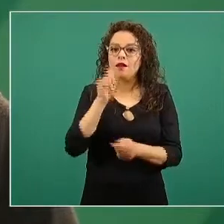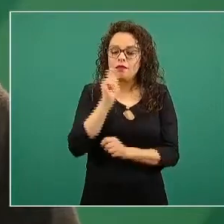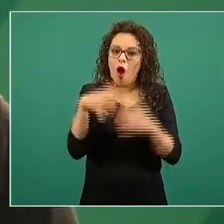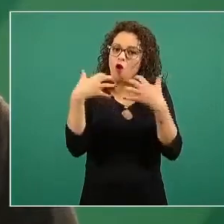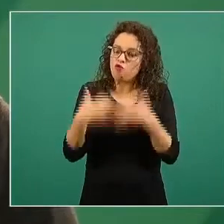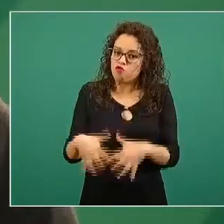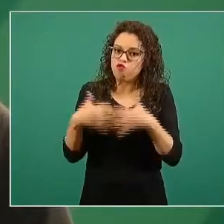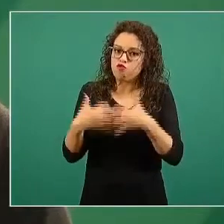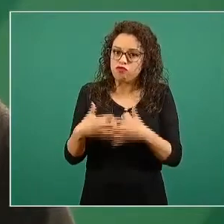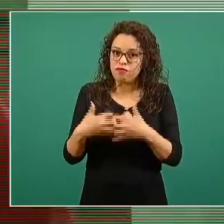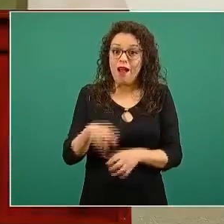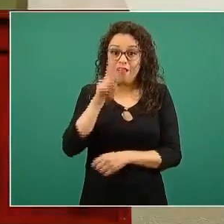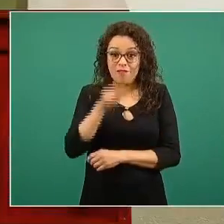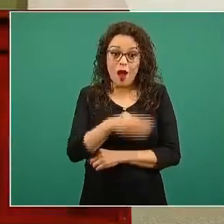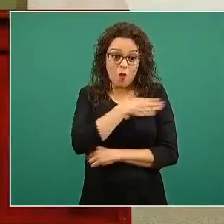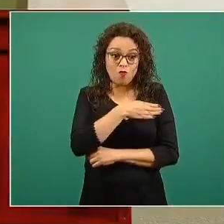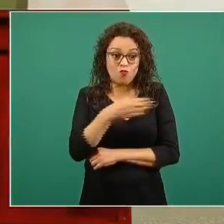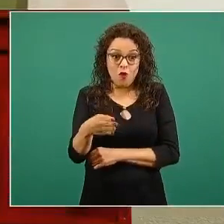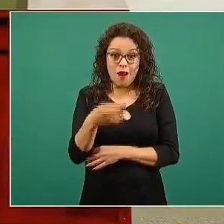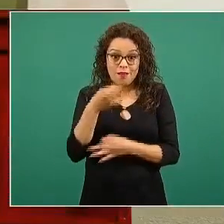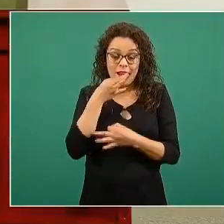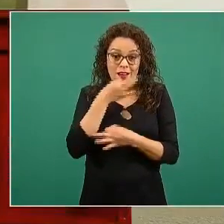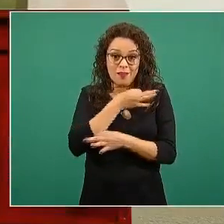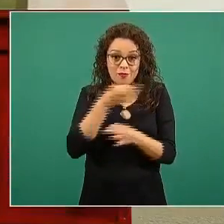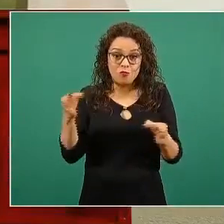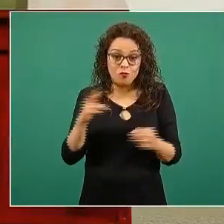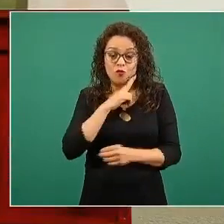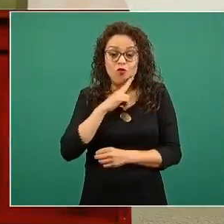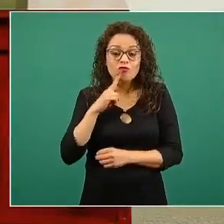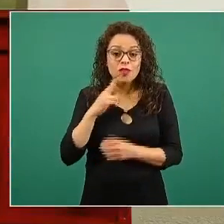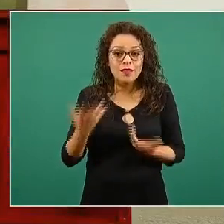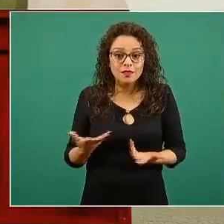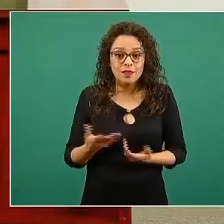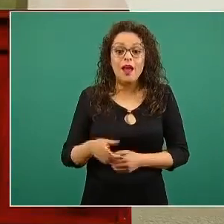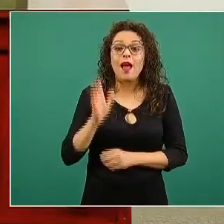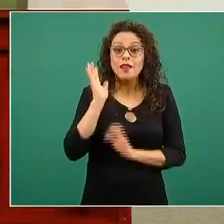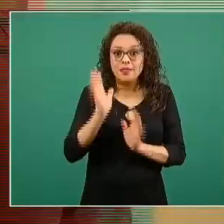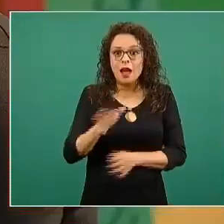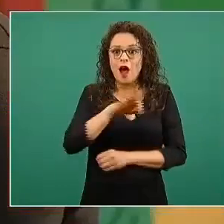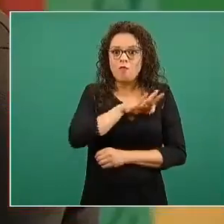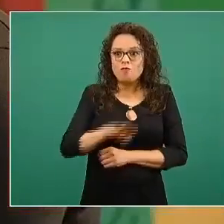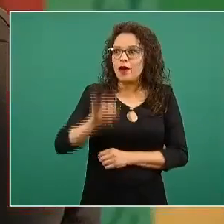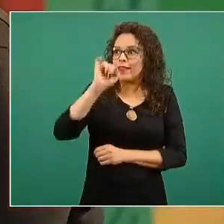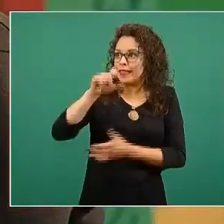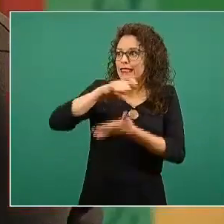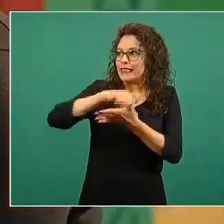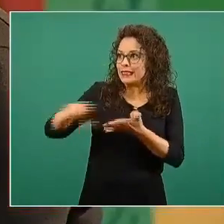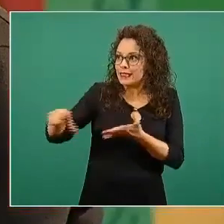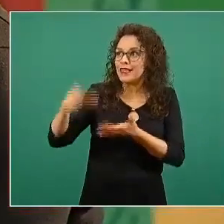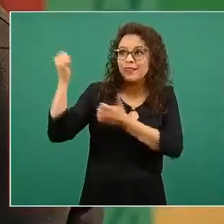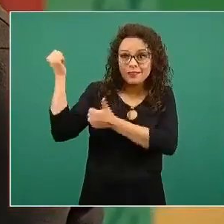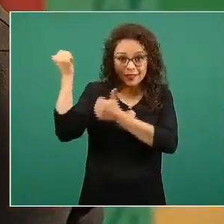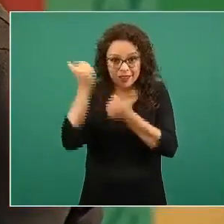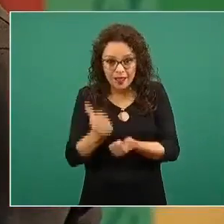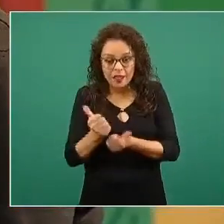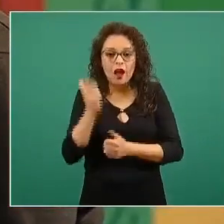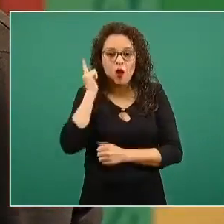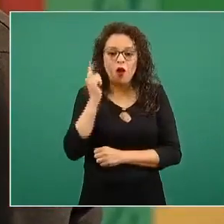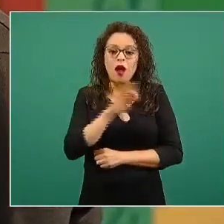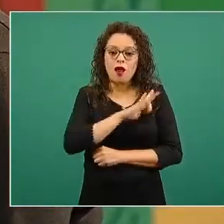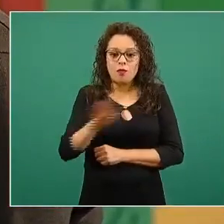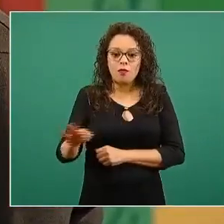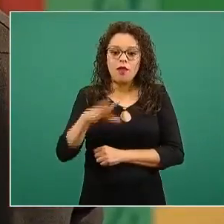una buena noticia, porque entonces quiere decir que cuando la vacuna esté disponible para finalmente ser adquirida, podrá a lo mejor contarse con